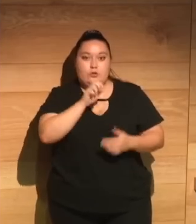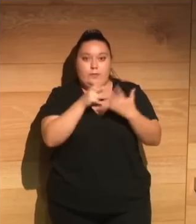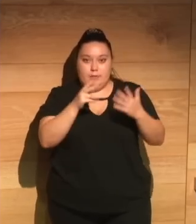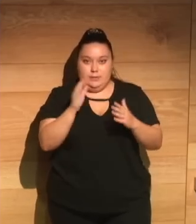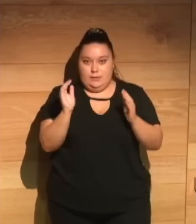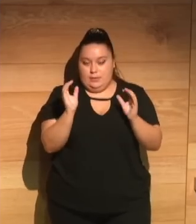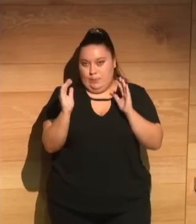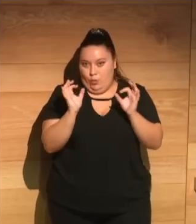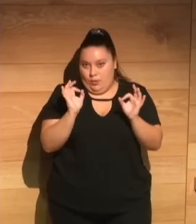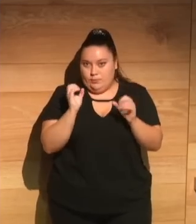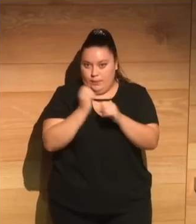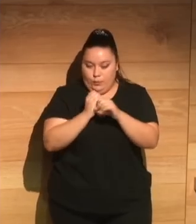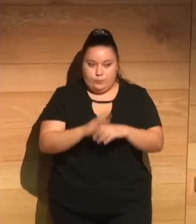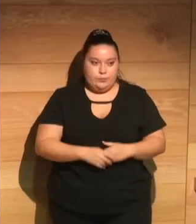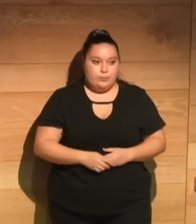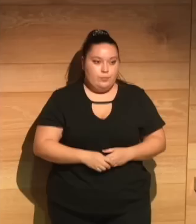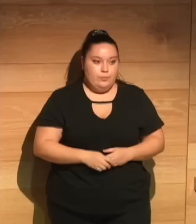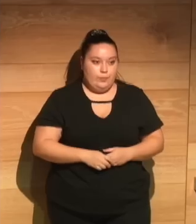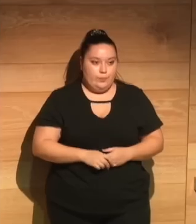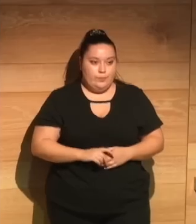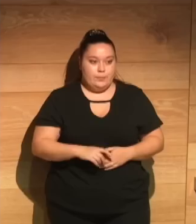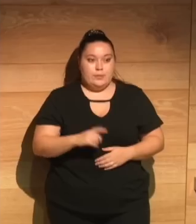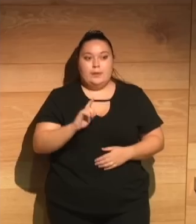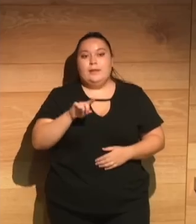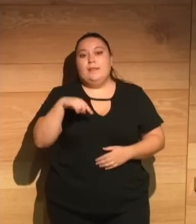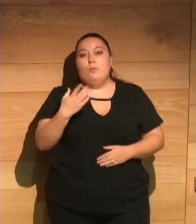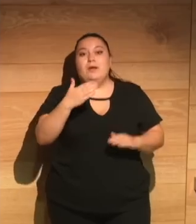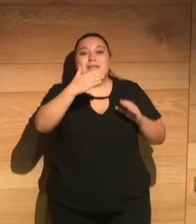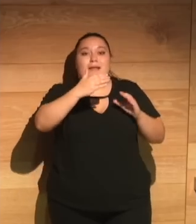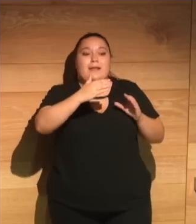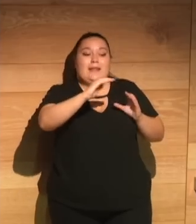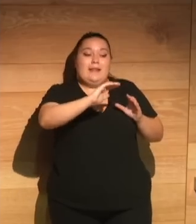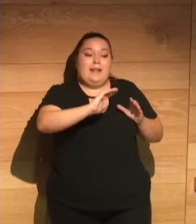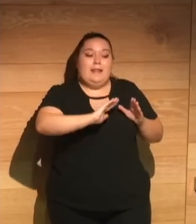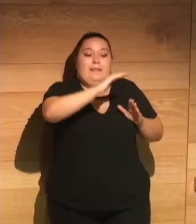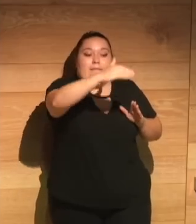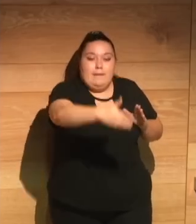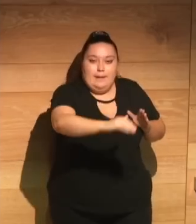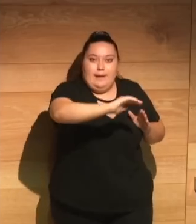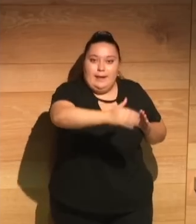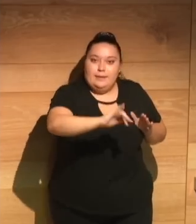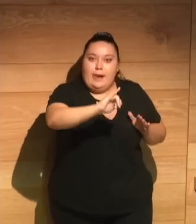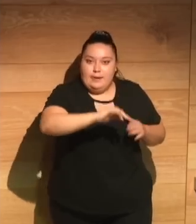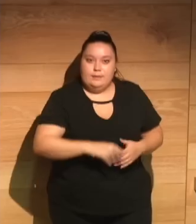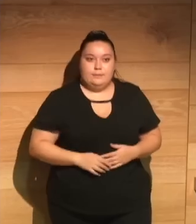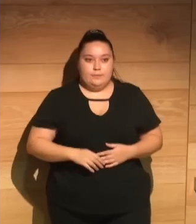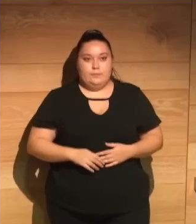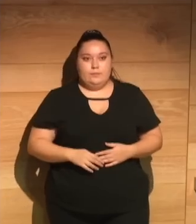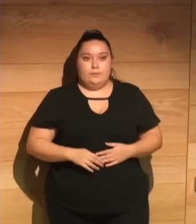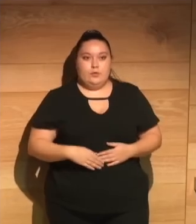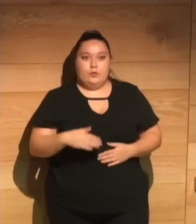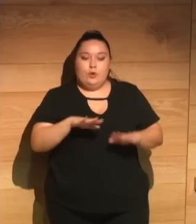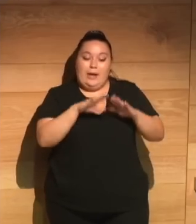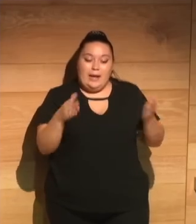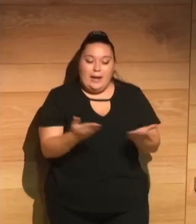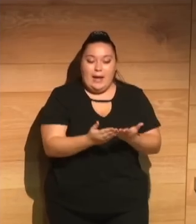Kircher. Y una lente. Delante. O sea, como una lamparita. Sí, es como una caja de latón o